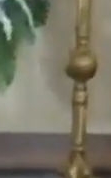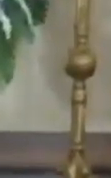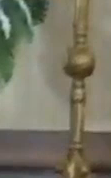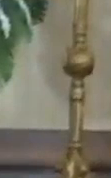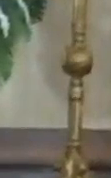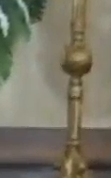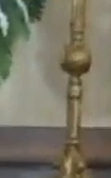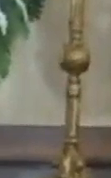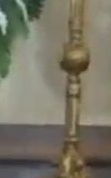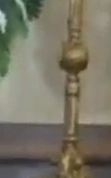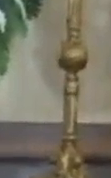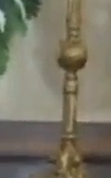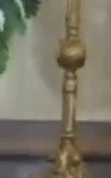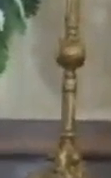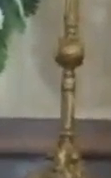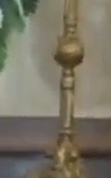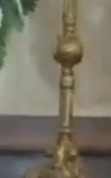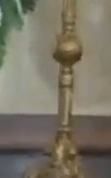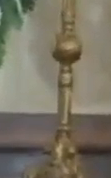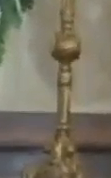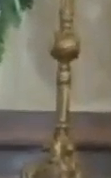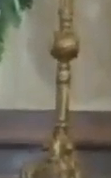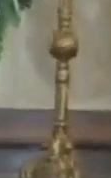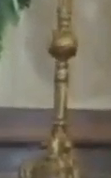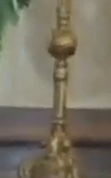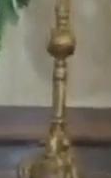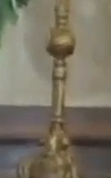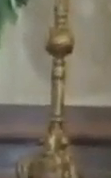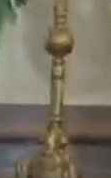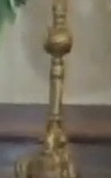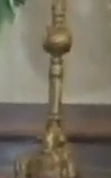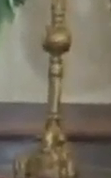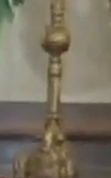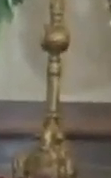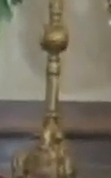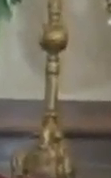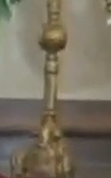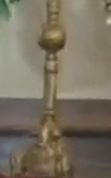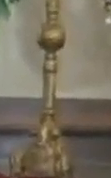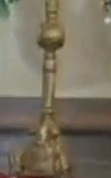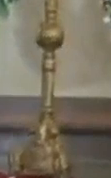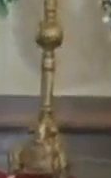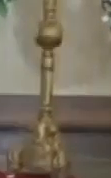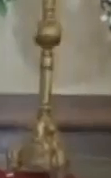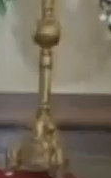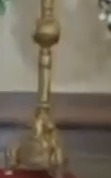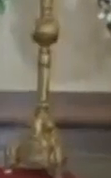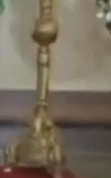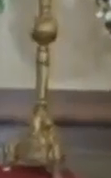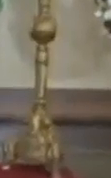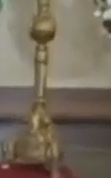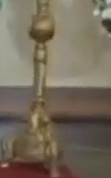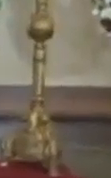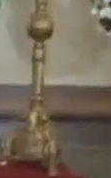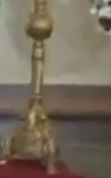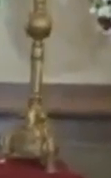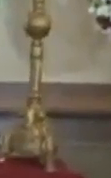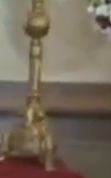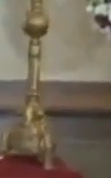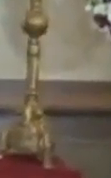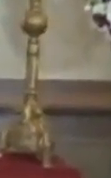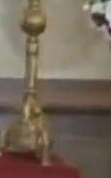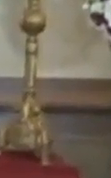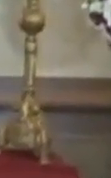Transmitimos desde la Casa Amarilla Antonio José de Sucre a propósito de la Capilla Ardiente en homenaje al luchador social y